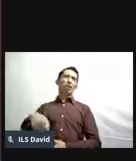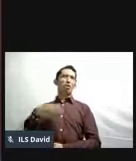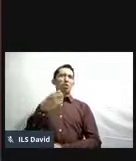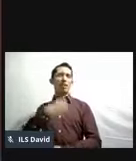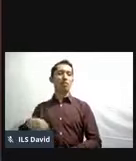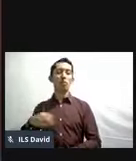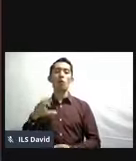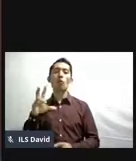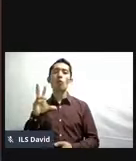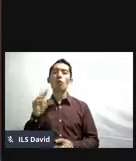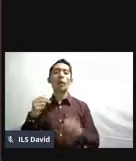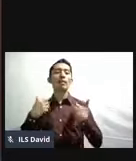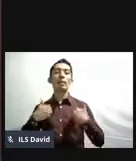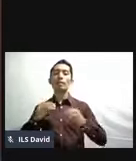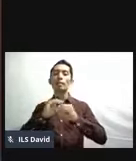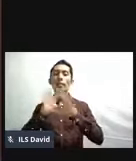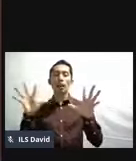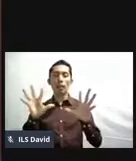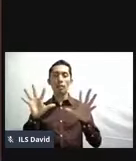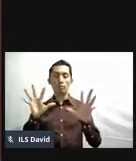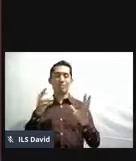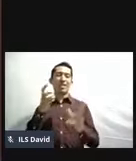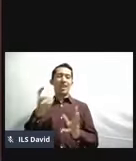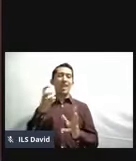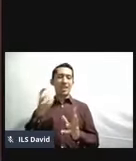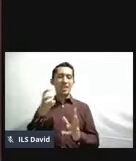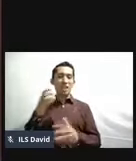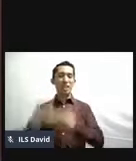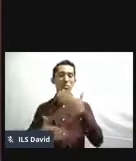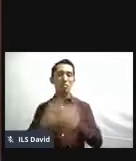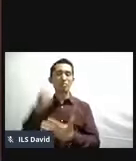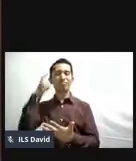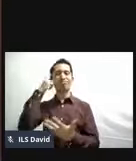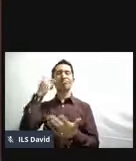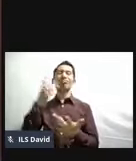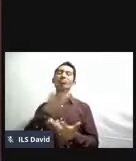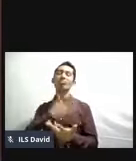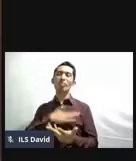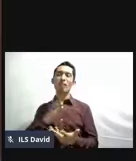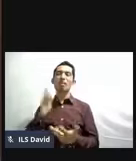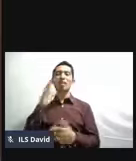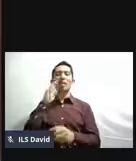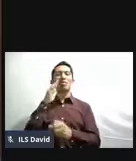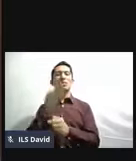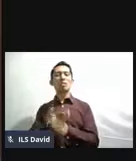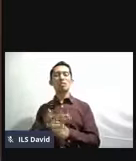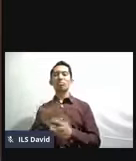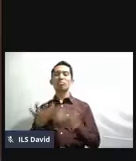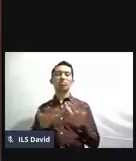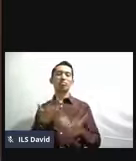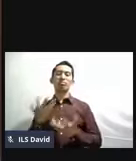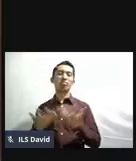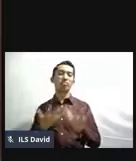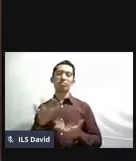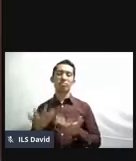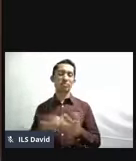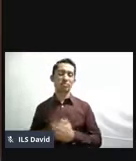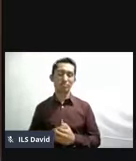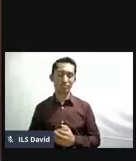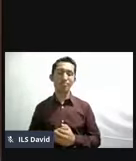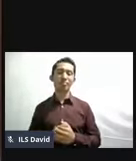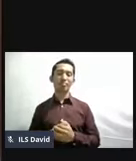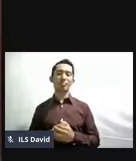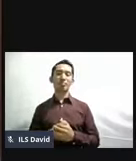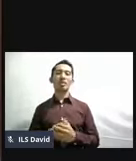desde ese concepto, desde esa mirada, asumiendo la responsabilidad? Entonces,